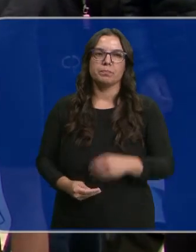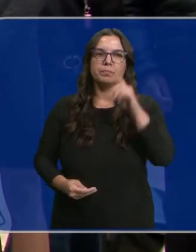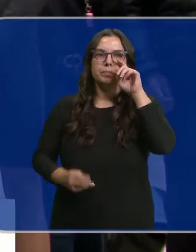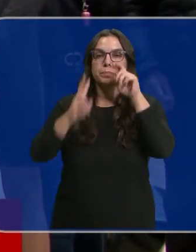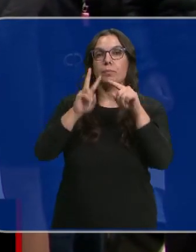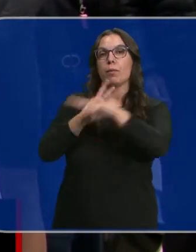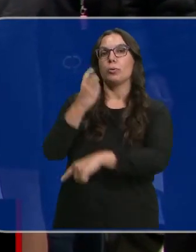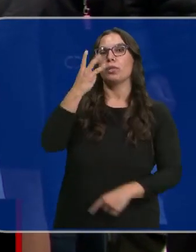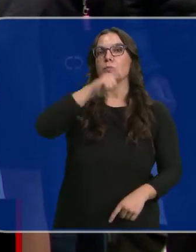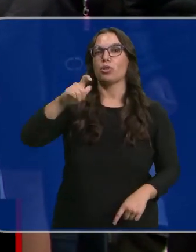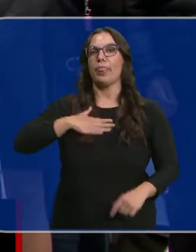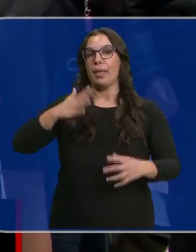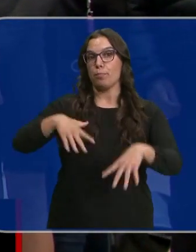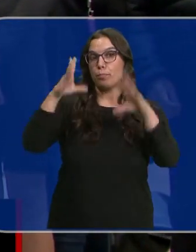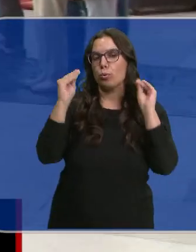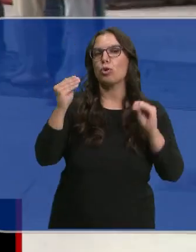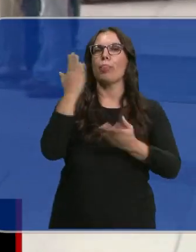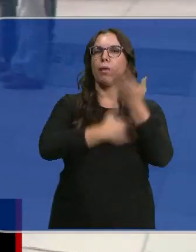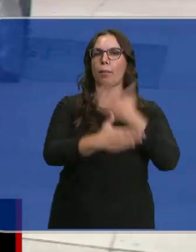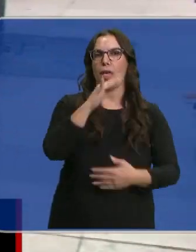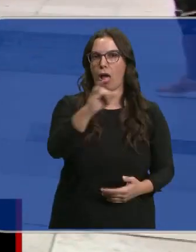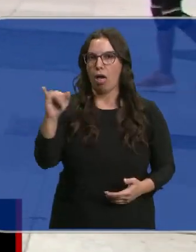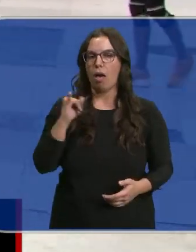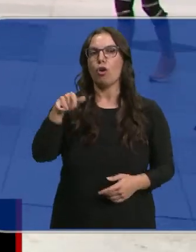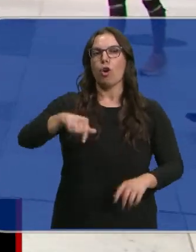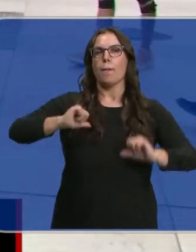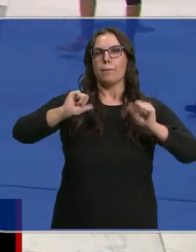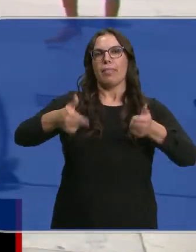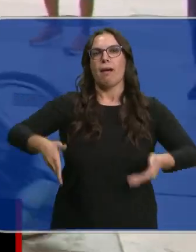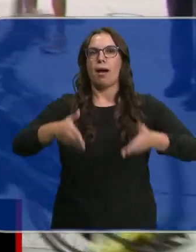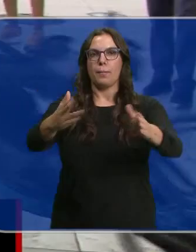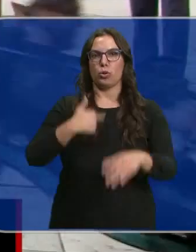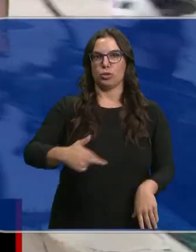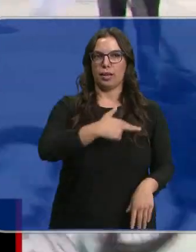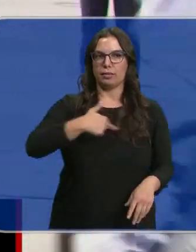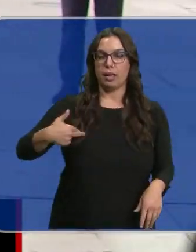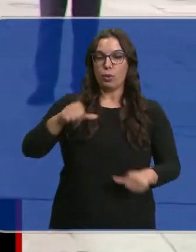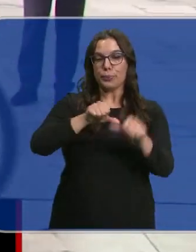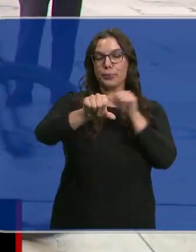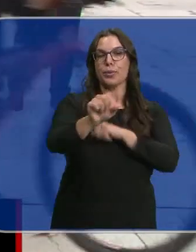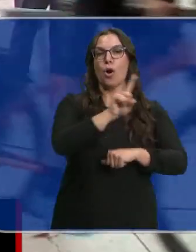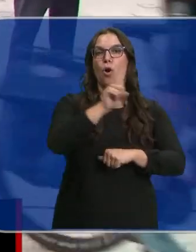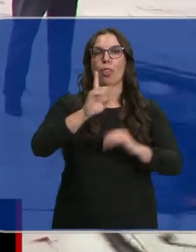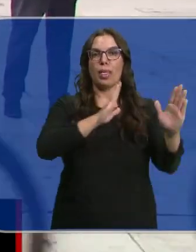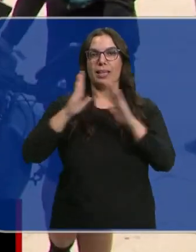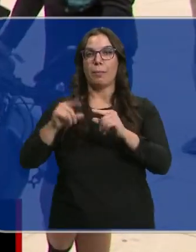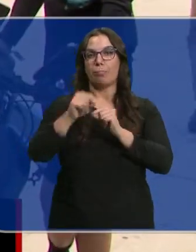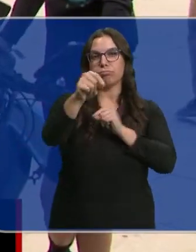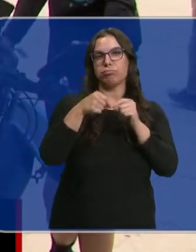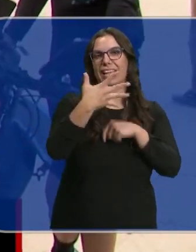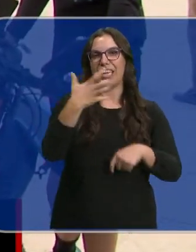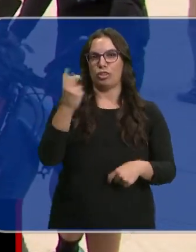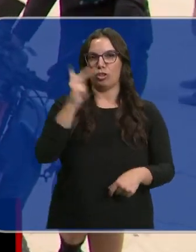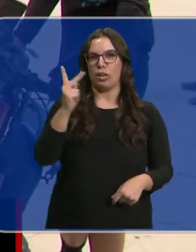Estaremos con estos 3 burgaleses, 3 personas con discapacidad que hoy han empezado el Camino de Santiago. Por delante tienen 11 etapas y 500